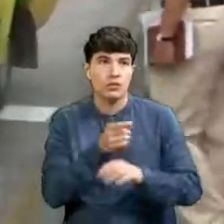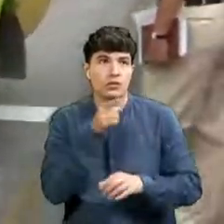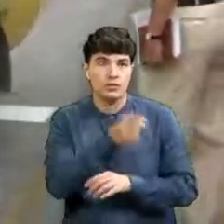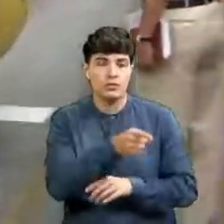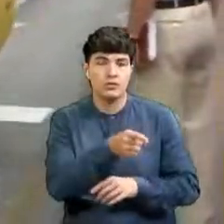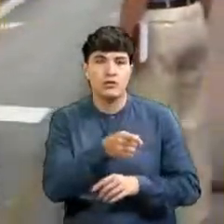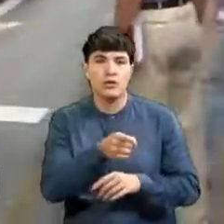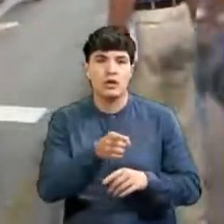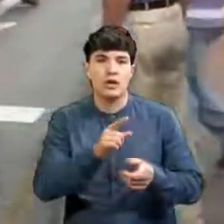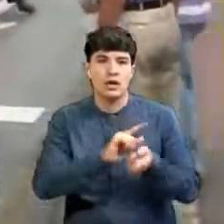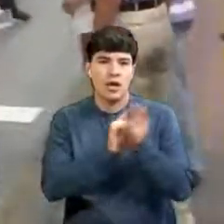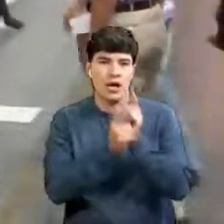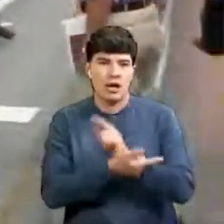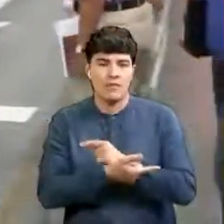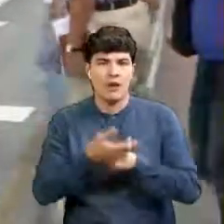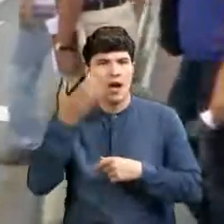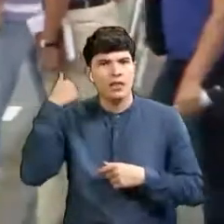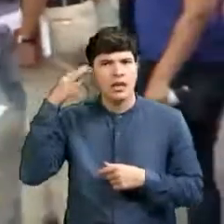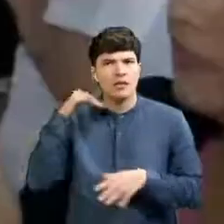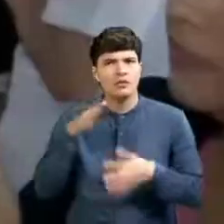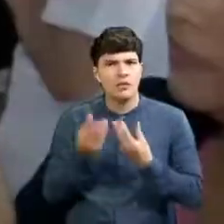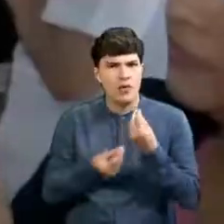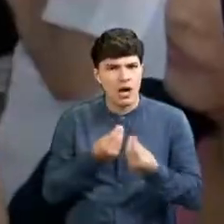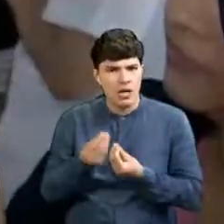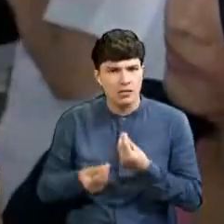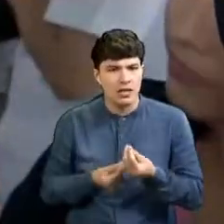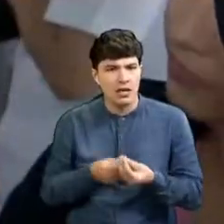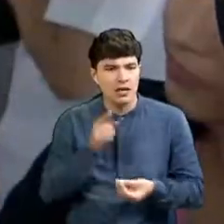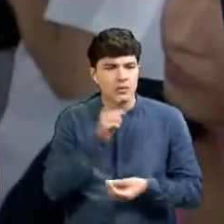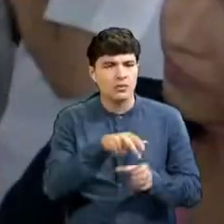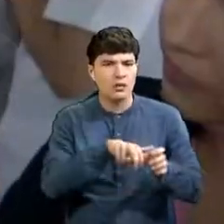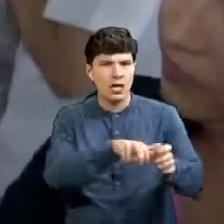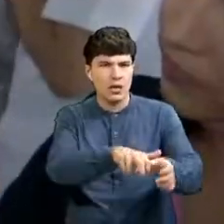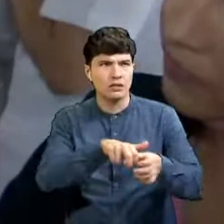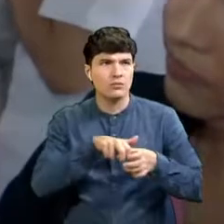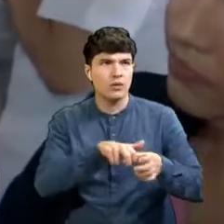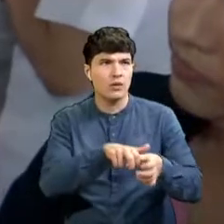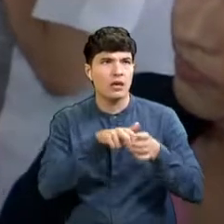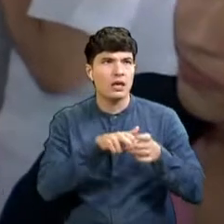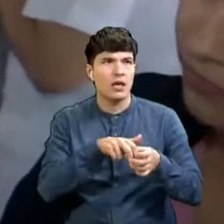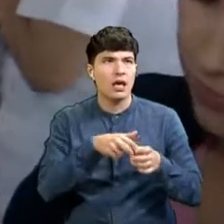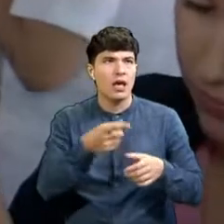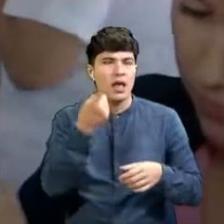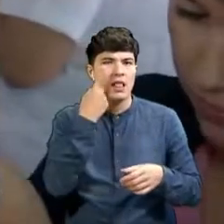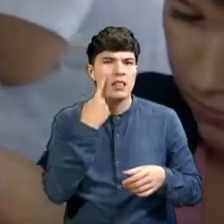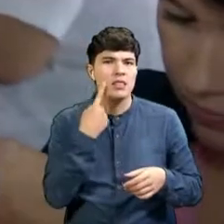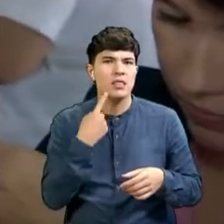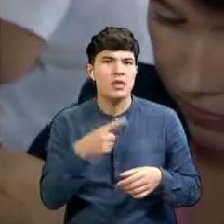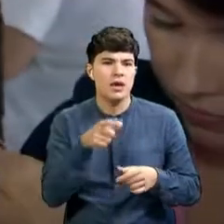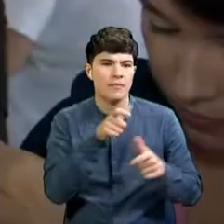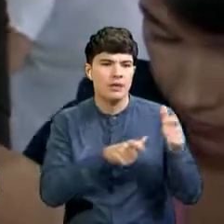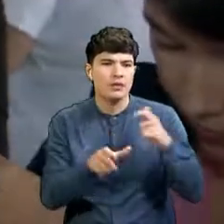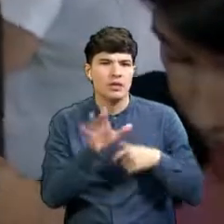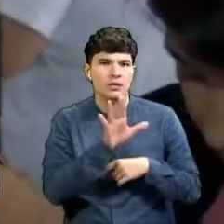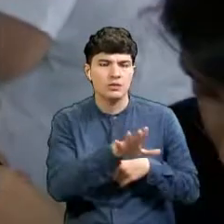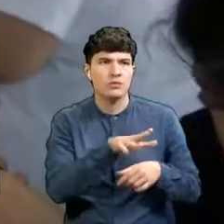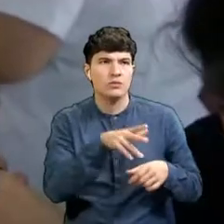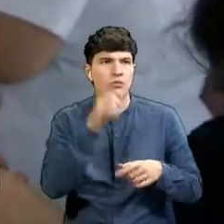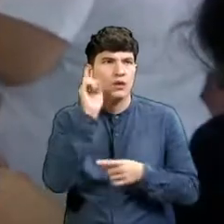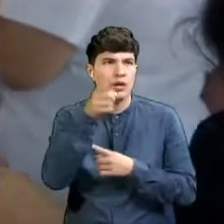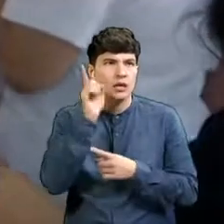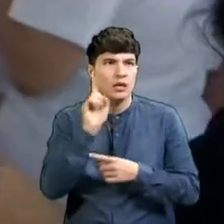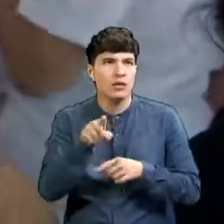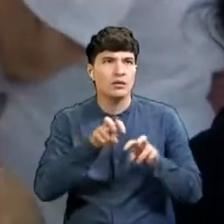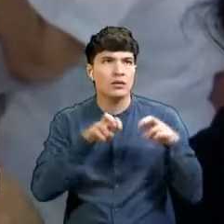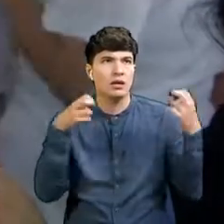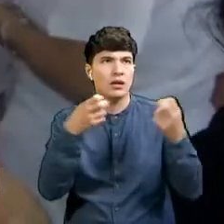que ellos que era lo que hacía era transportando el día de las elecciones a los politiqueros senadores y